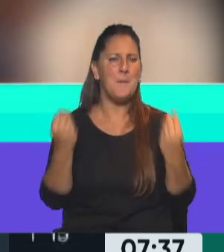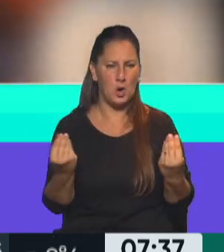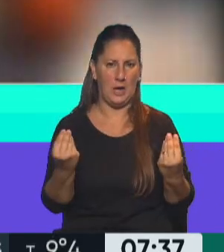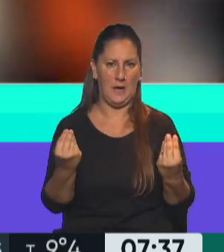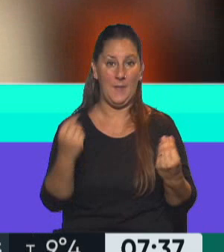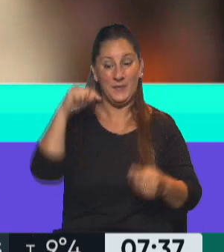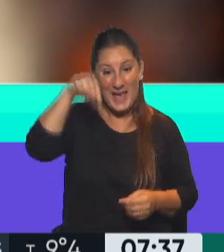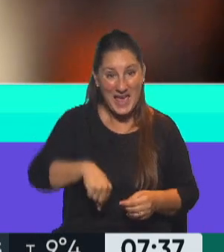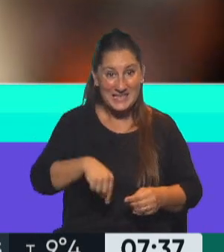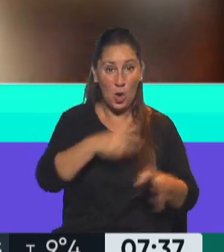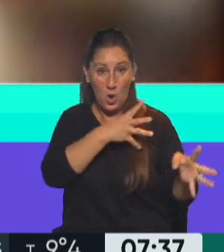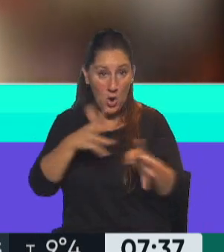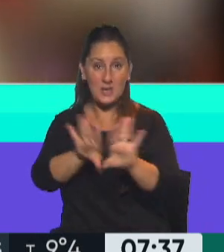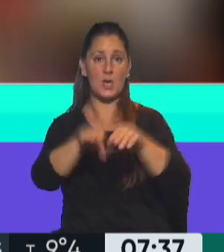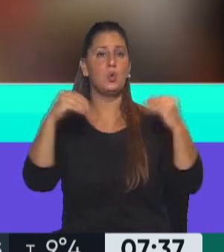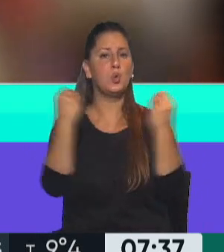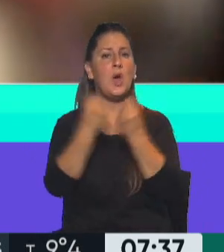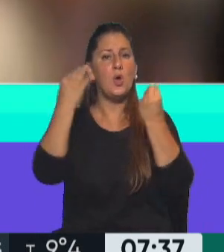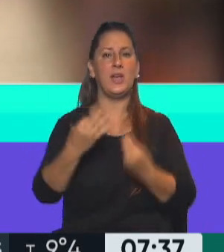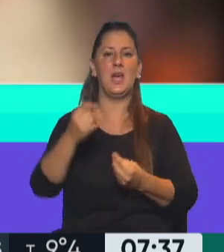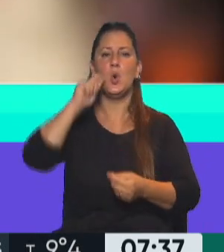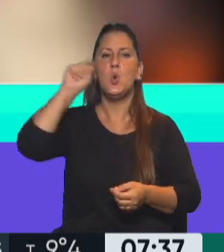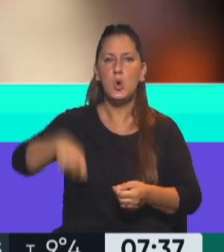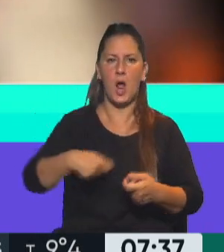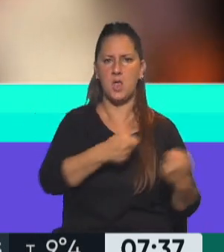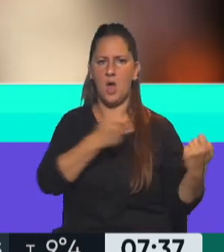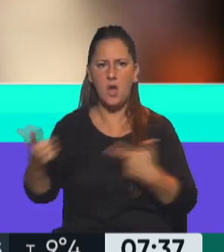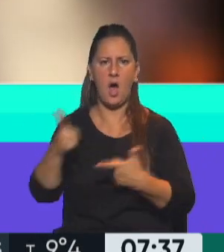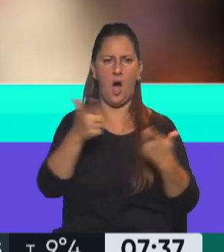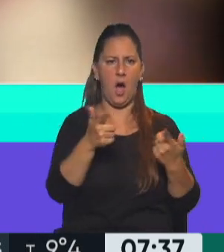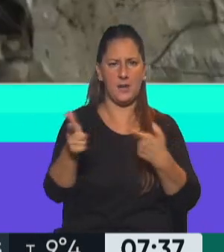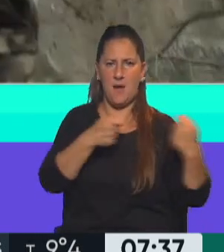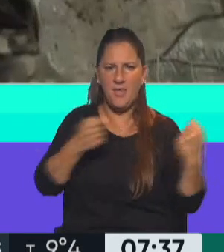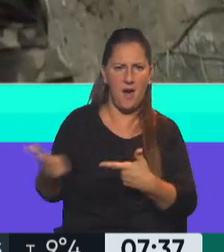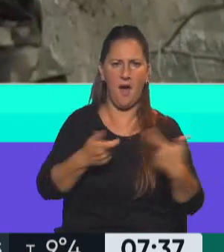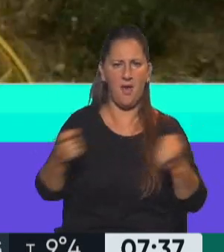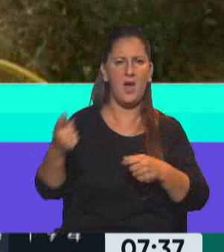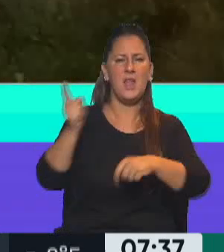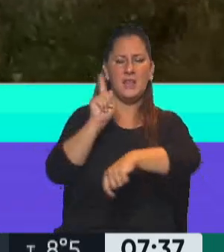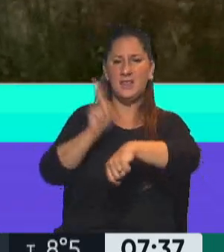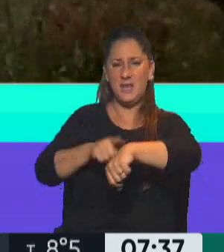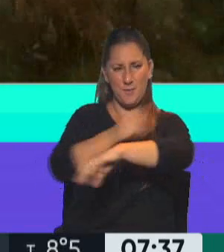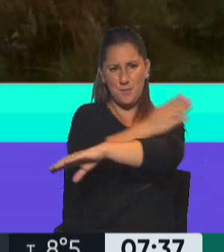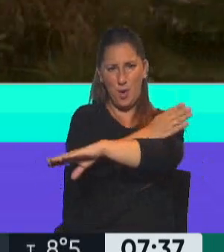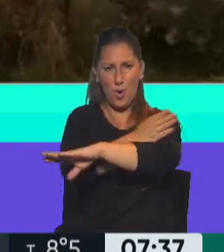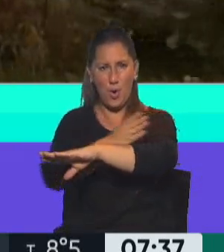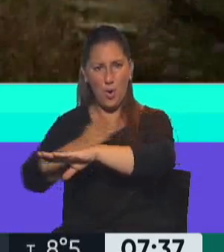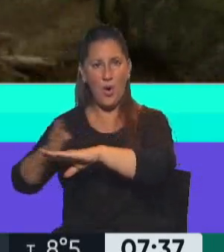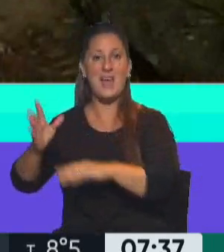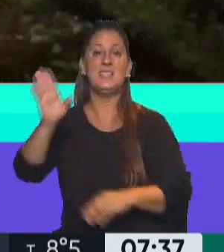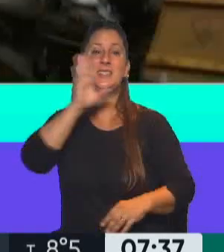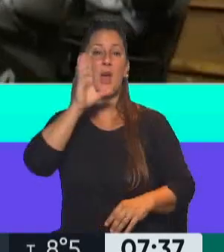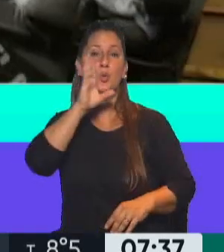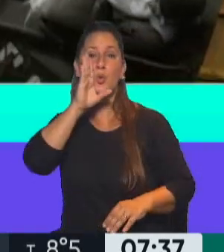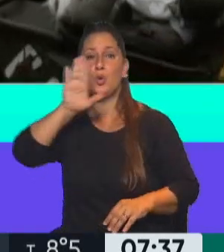el resultado de que a Ucrania la inflamaron con armas. Y si vamos a ver la cronología, después de la salida de las tropas